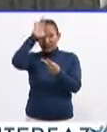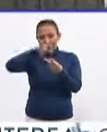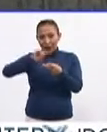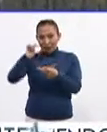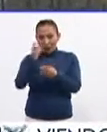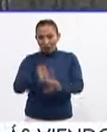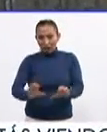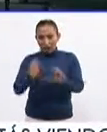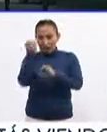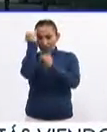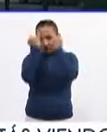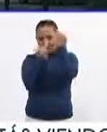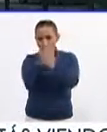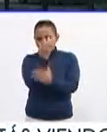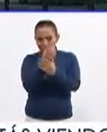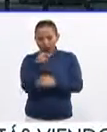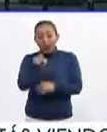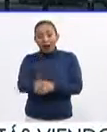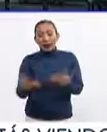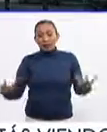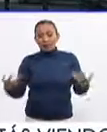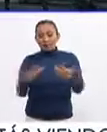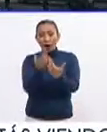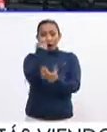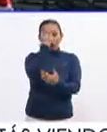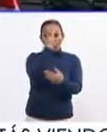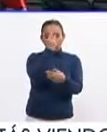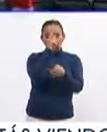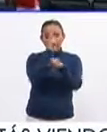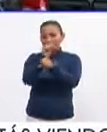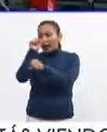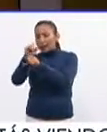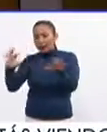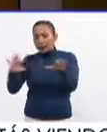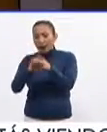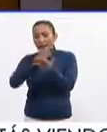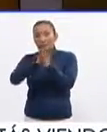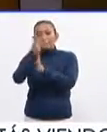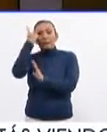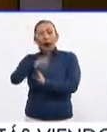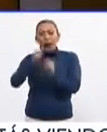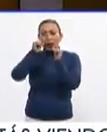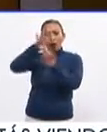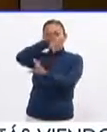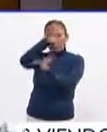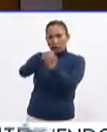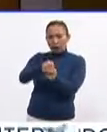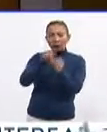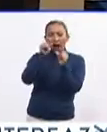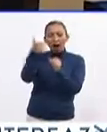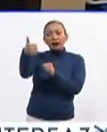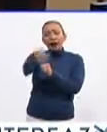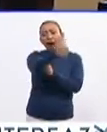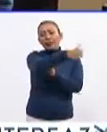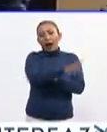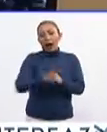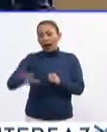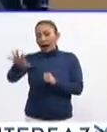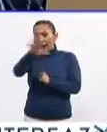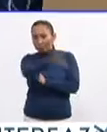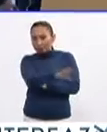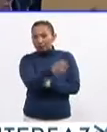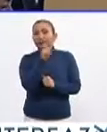Ciencia, Tecnología e Innovación, que fusiona dos dependencias con el propósito de atender de manera integral cada una de las